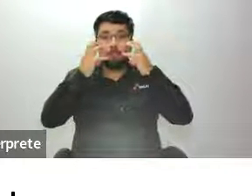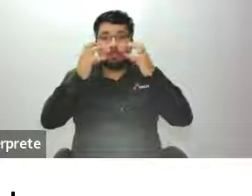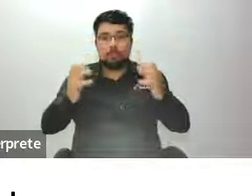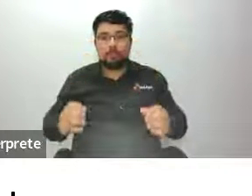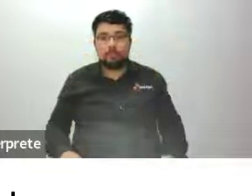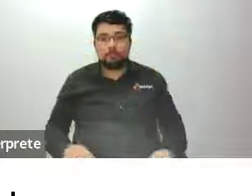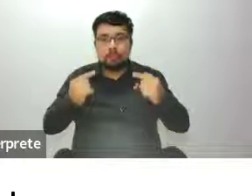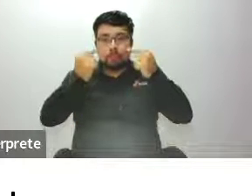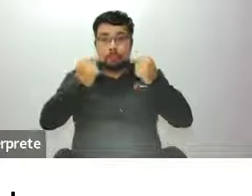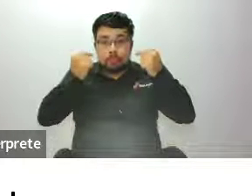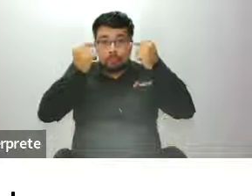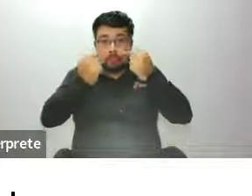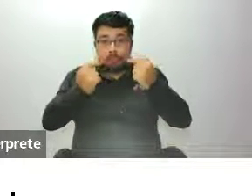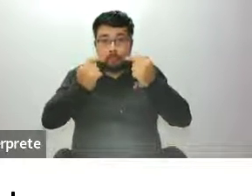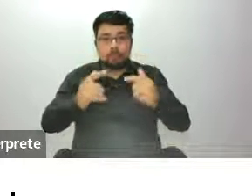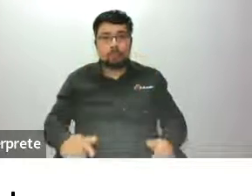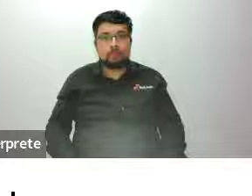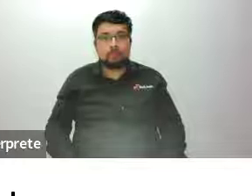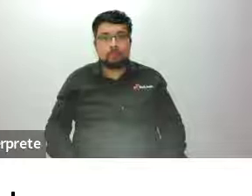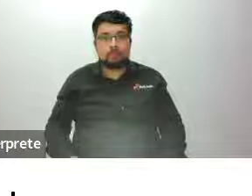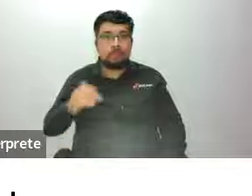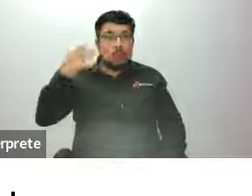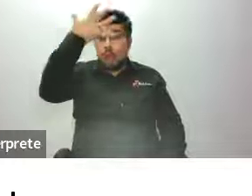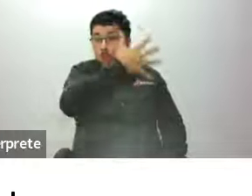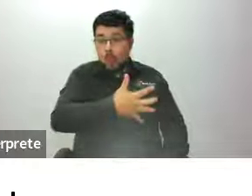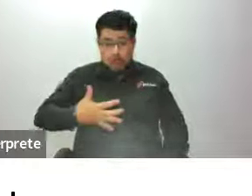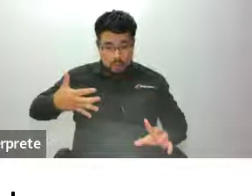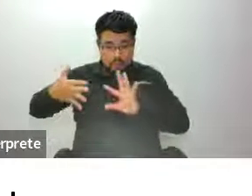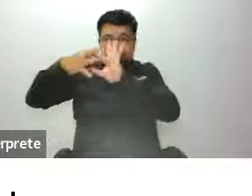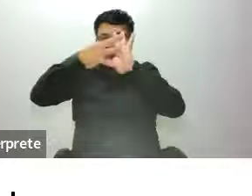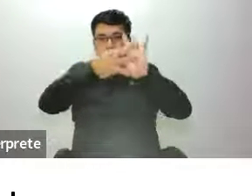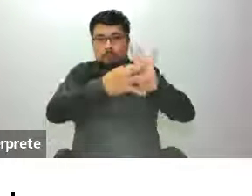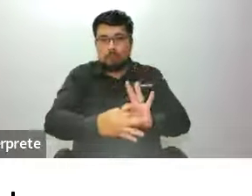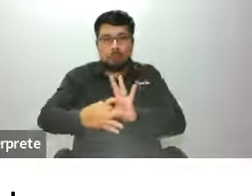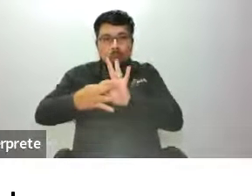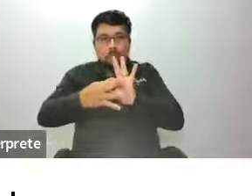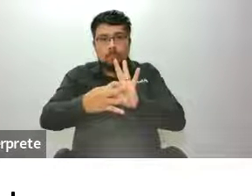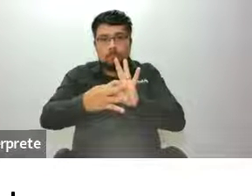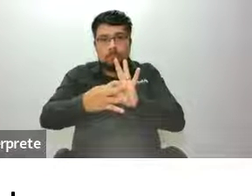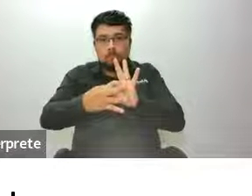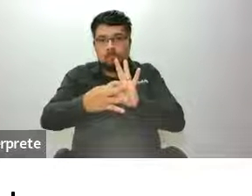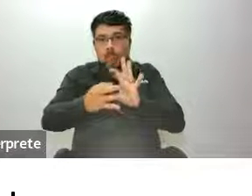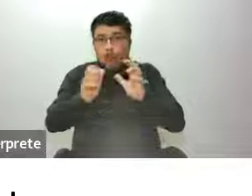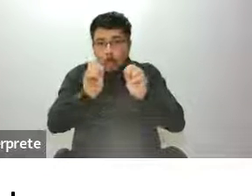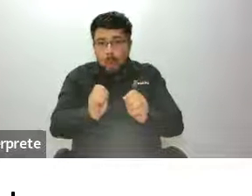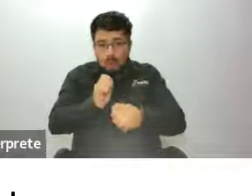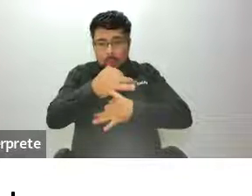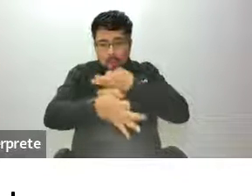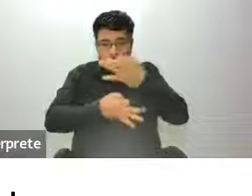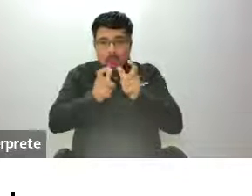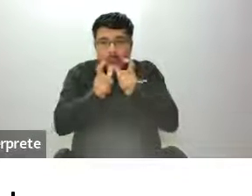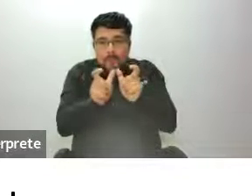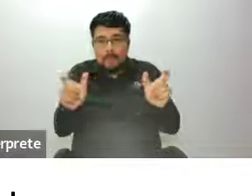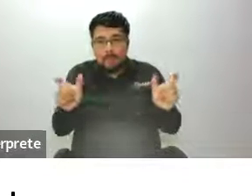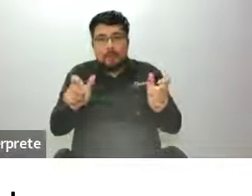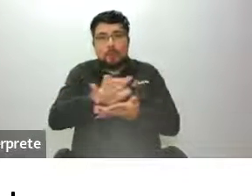Todos esos pueden construir un signo o una frase o una oración. Por ejemplo,